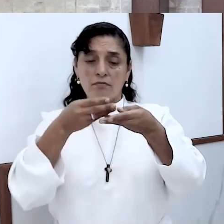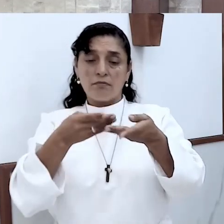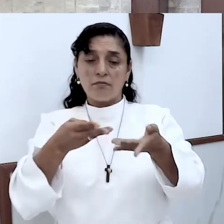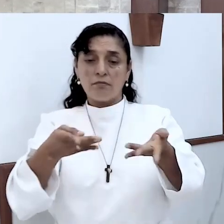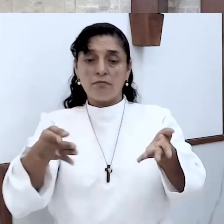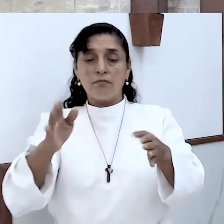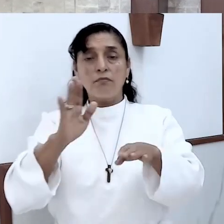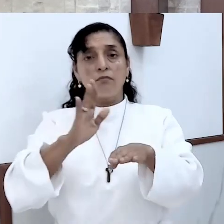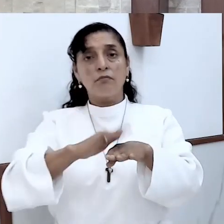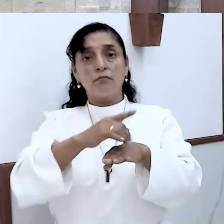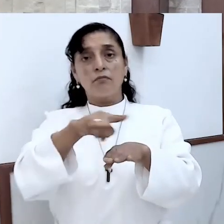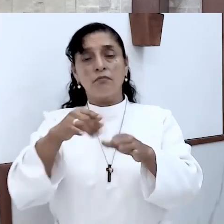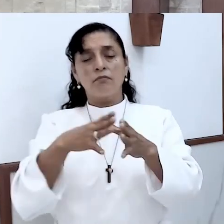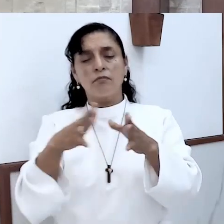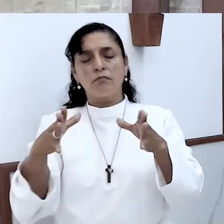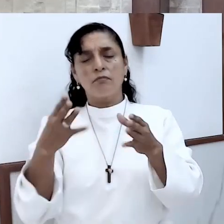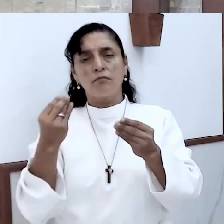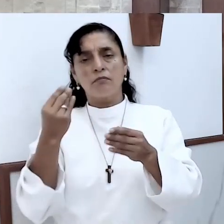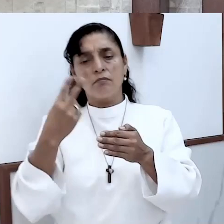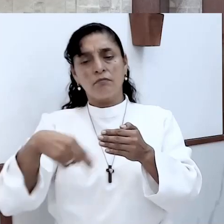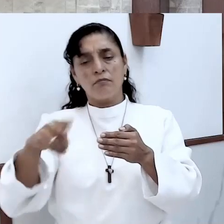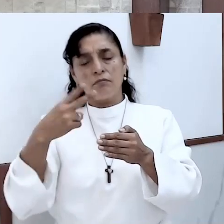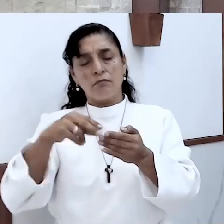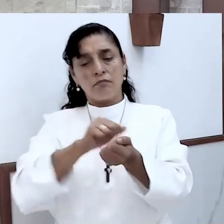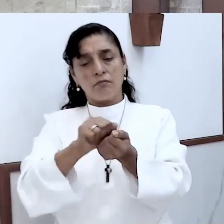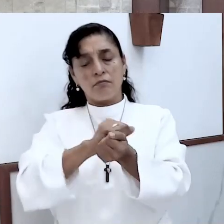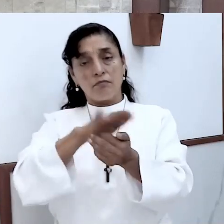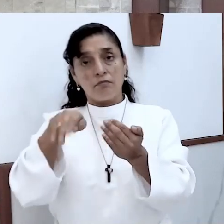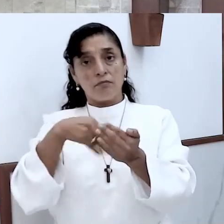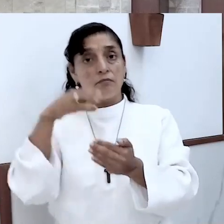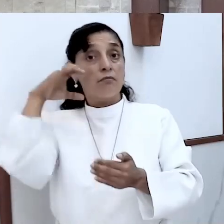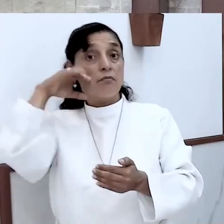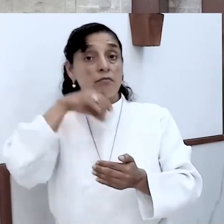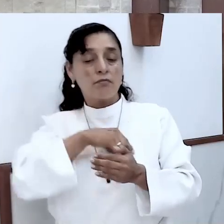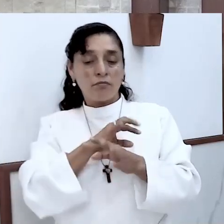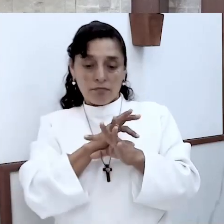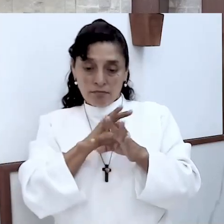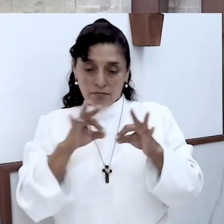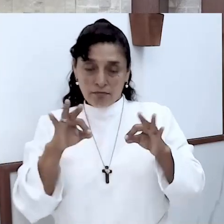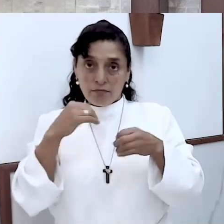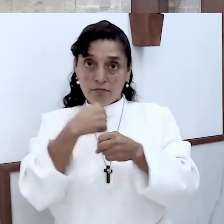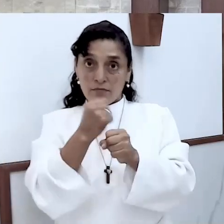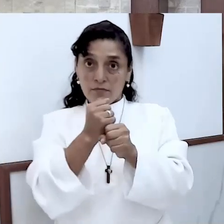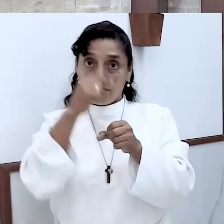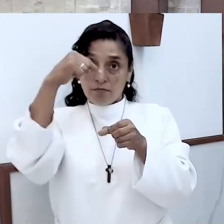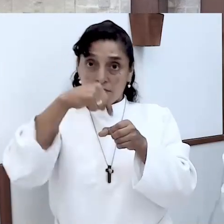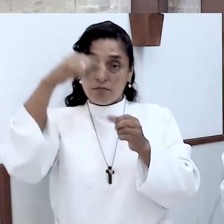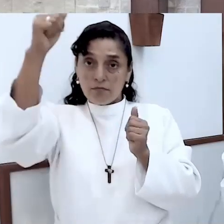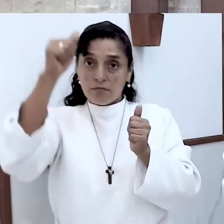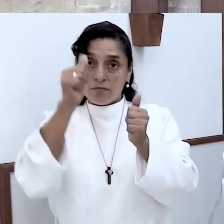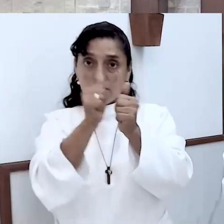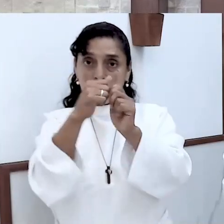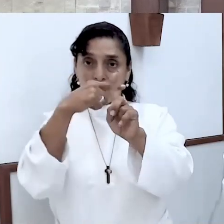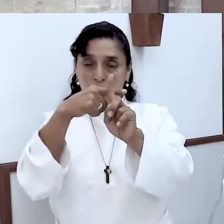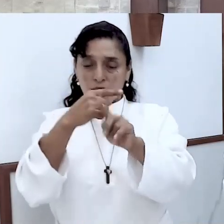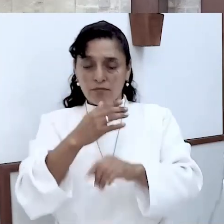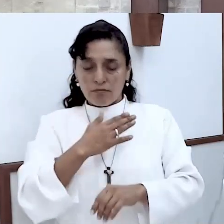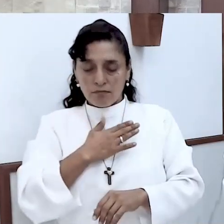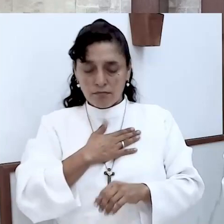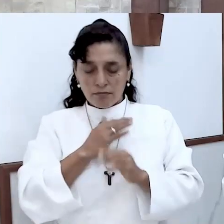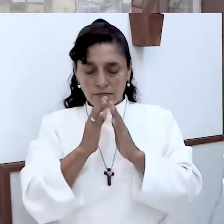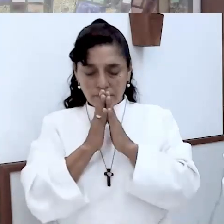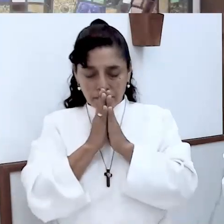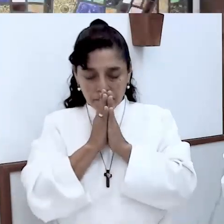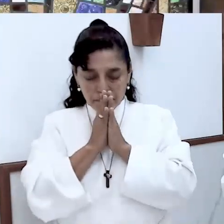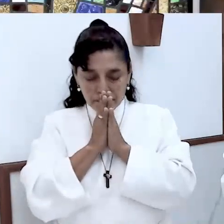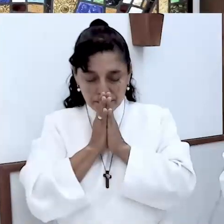será derramada por ustedes y por muchos para el perdón de los pecados. Hagan esto en conmemoración